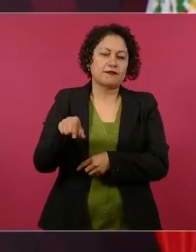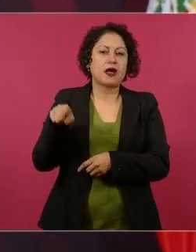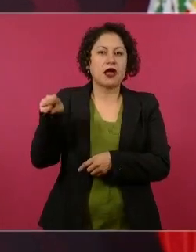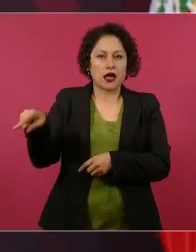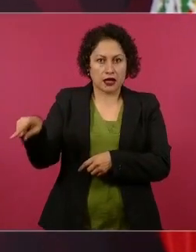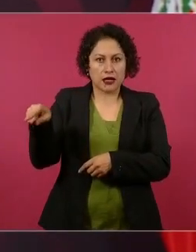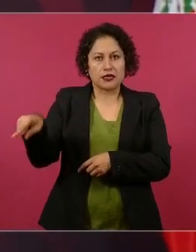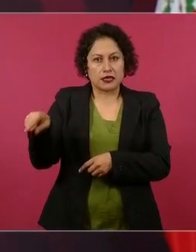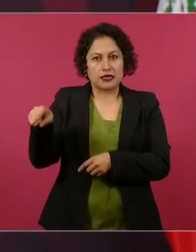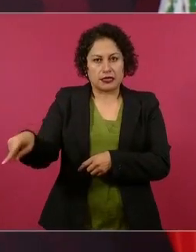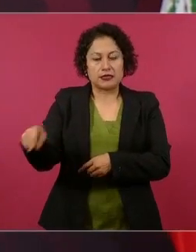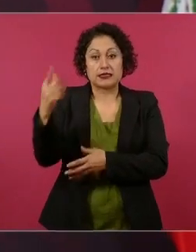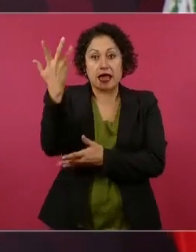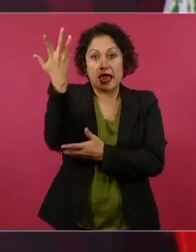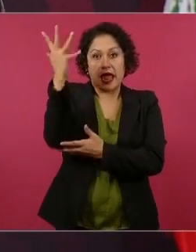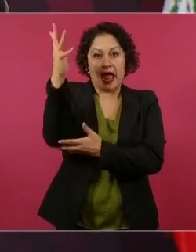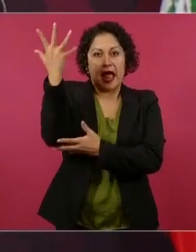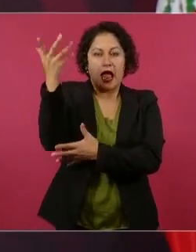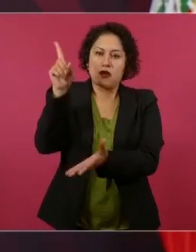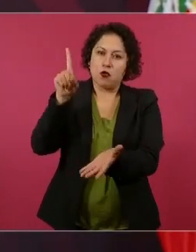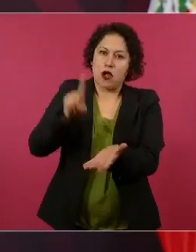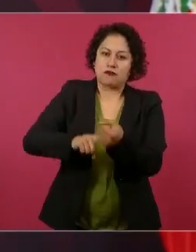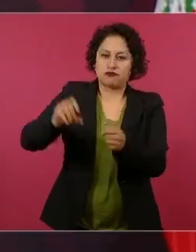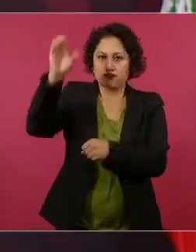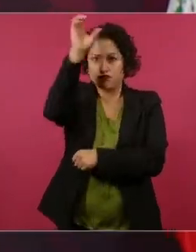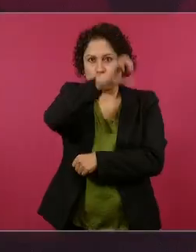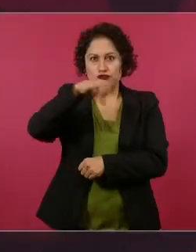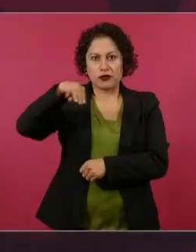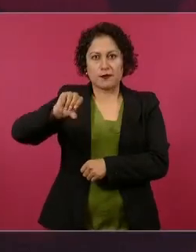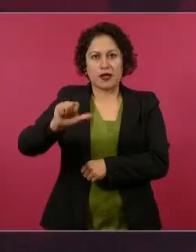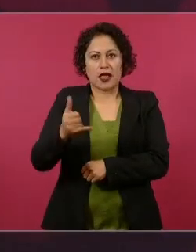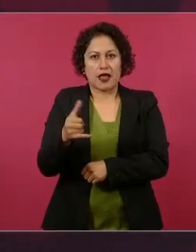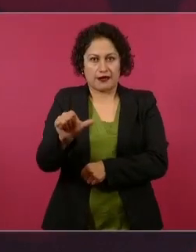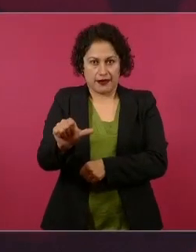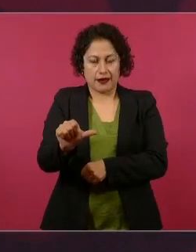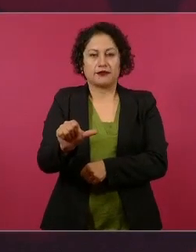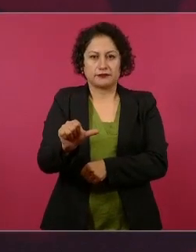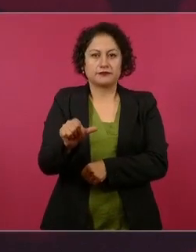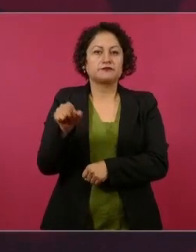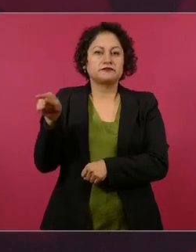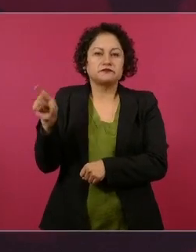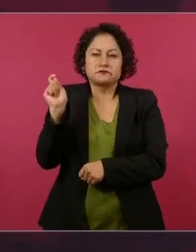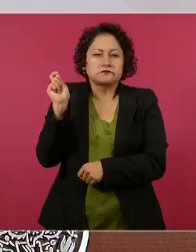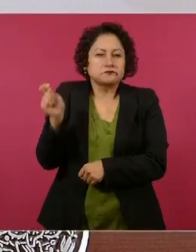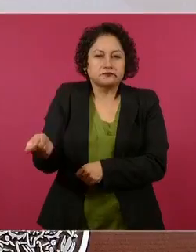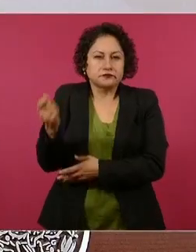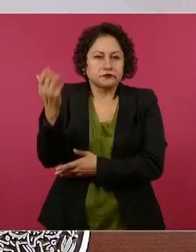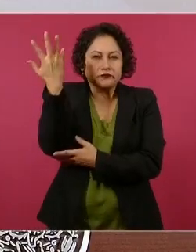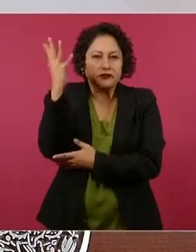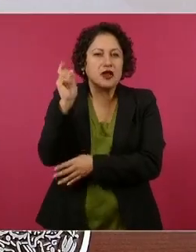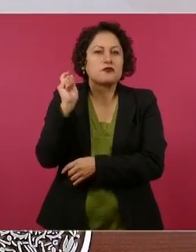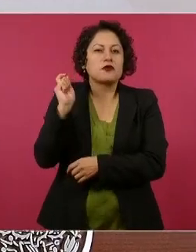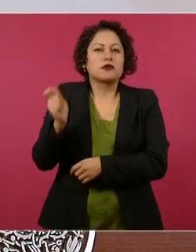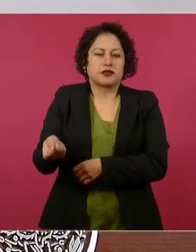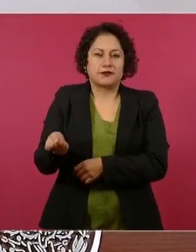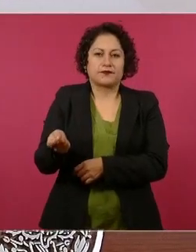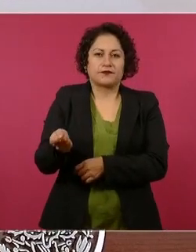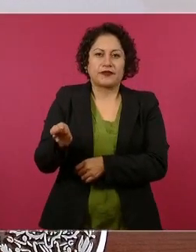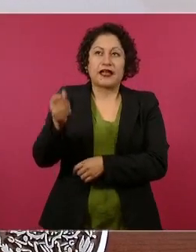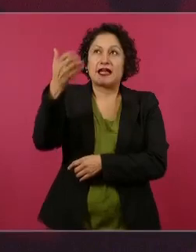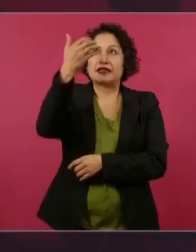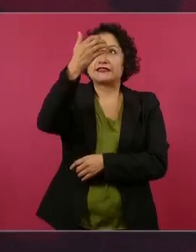sagrado de los mayas. Significaba el sostén del cielo y la